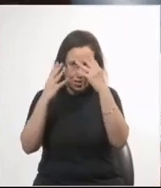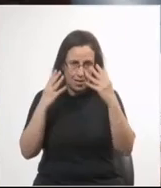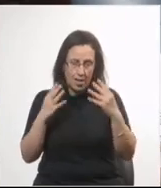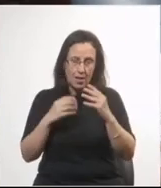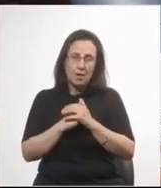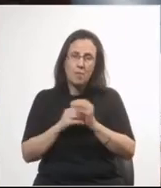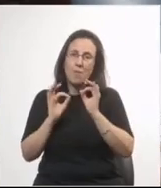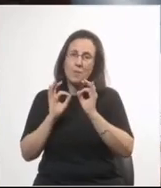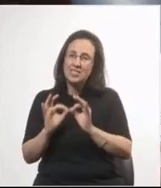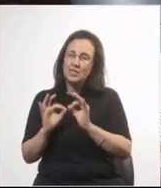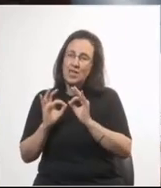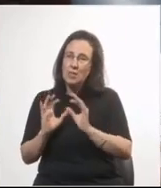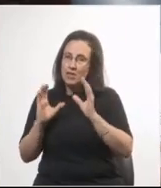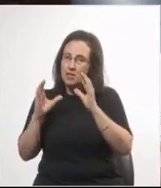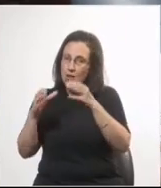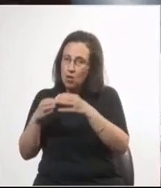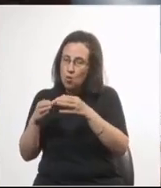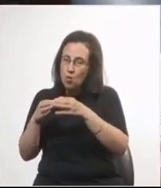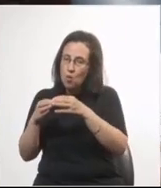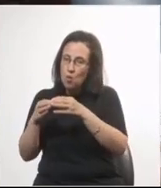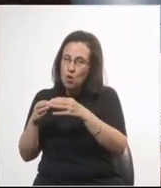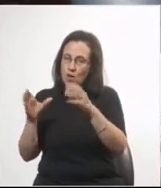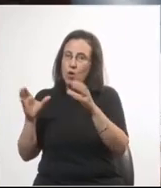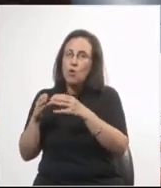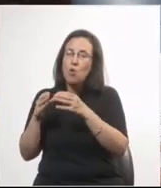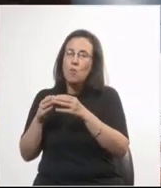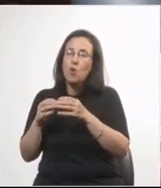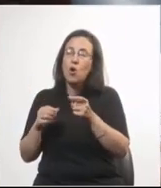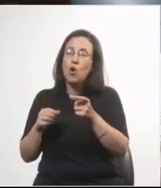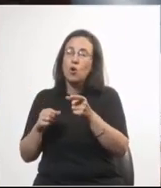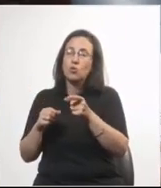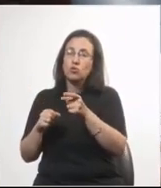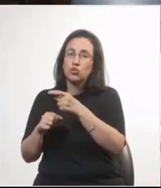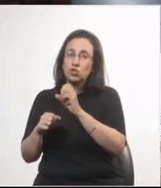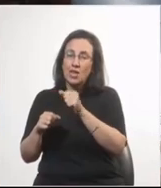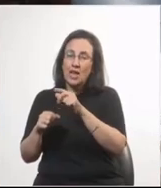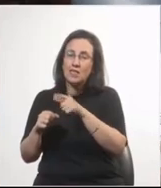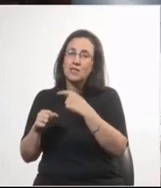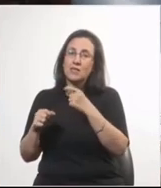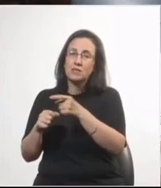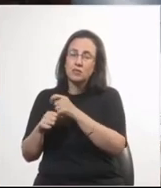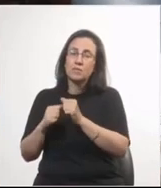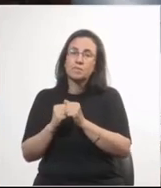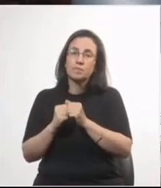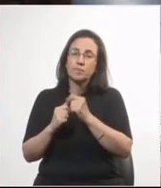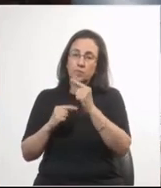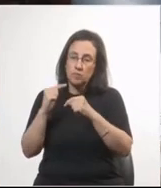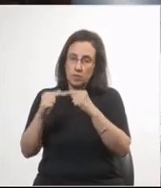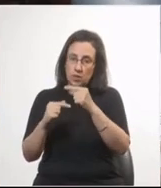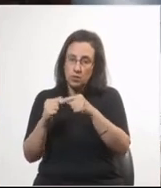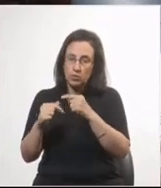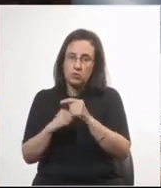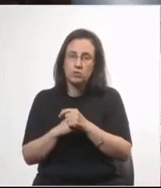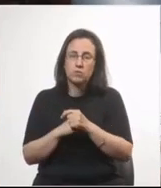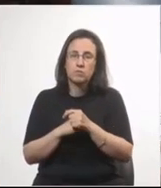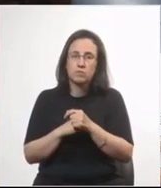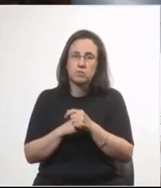y particularmente de la bancada socialista que nos han dado un apoyo muy importante a lo largo de todo este proceso.